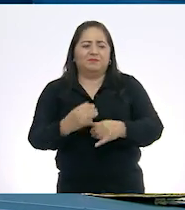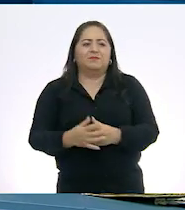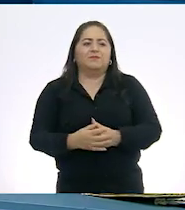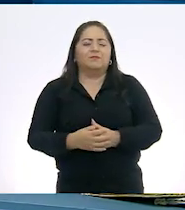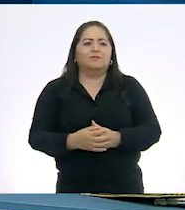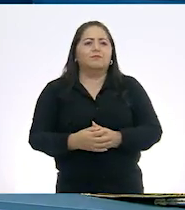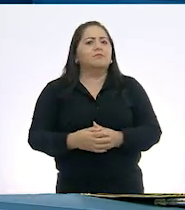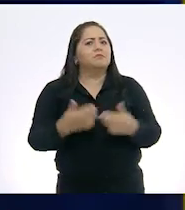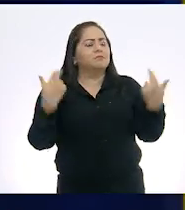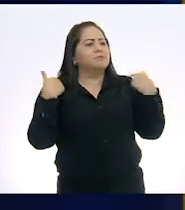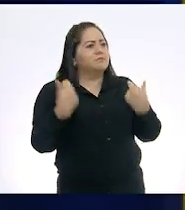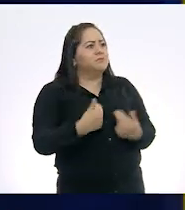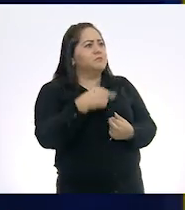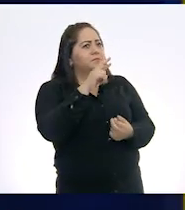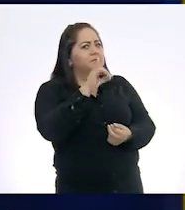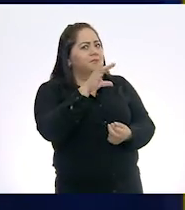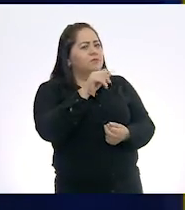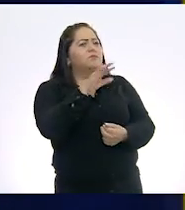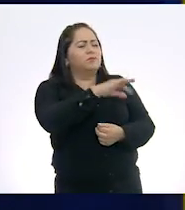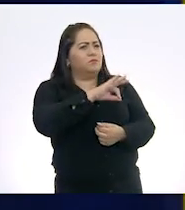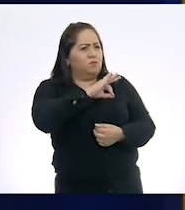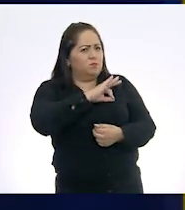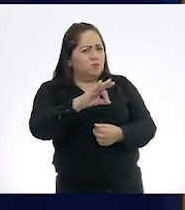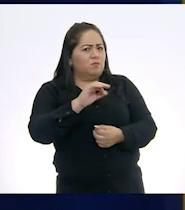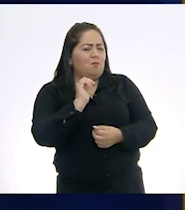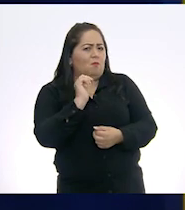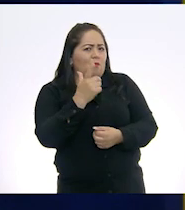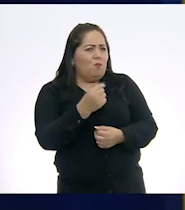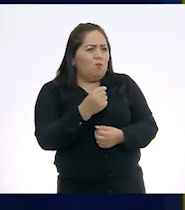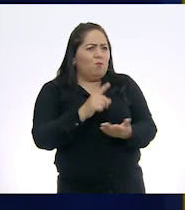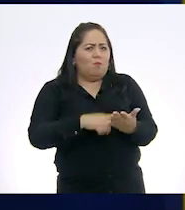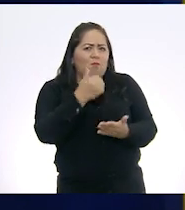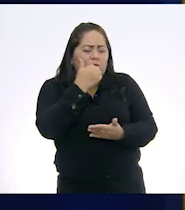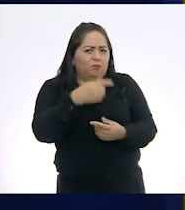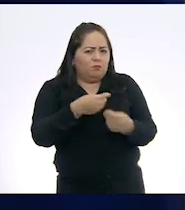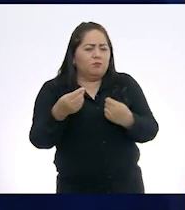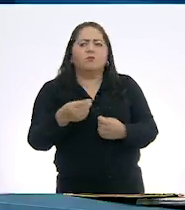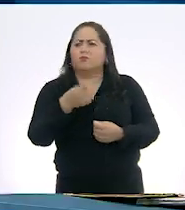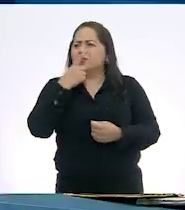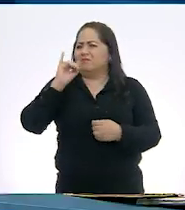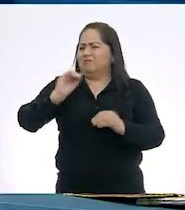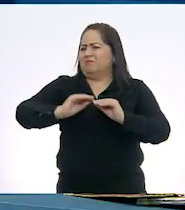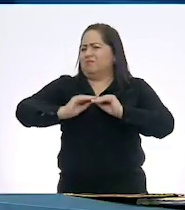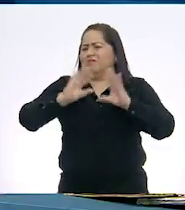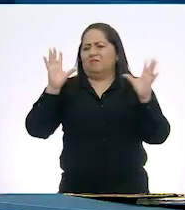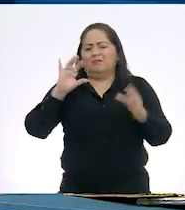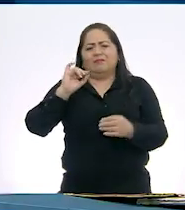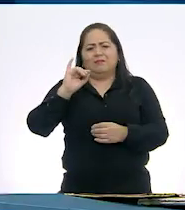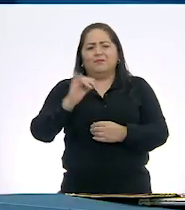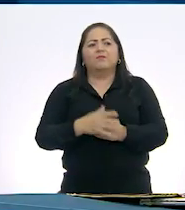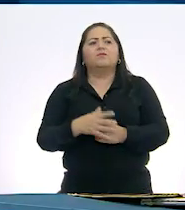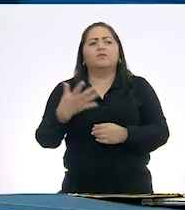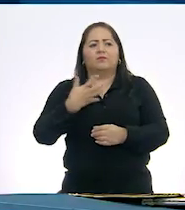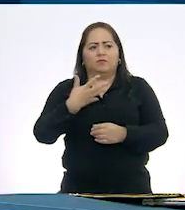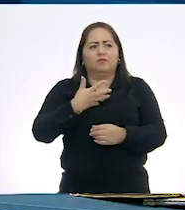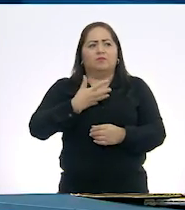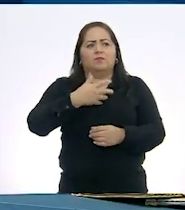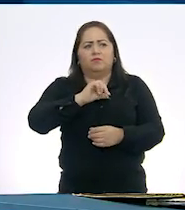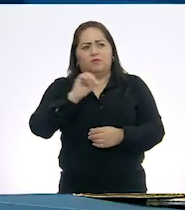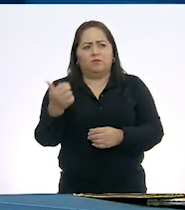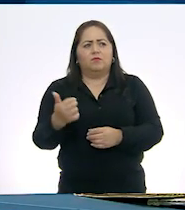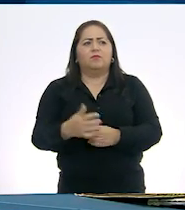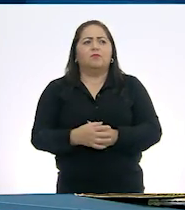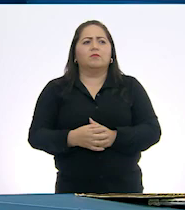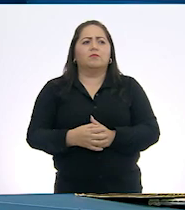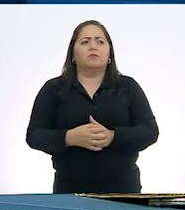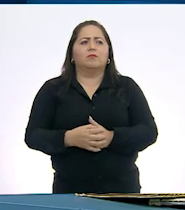Maestro Víctor, ¿se puede compartir algún ejemplo? Ah, claro que sí, Joaquín. Claro que sí. Tenemos un libro digital de mi autoría